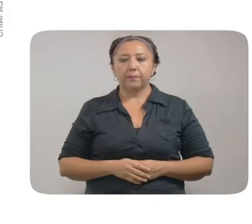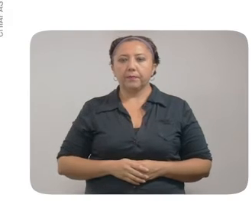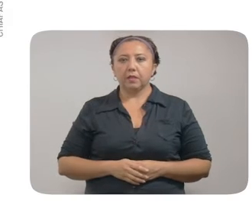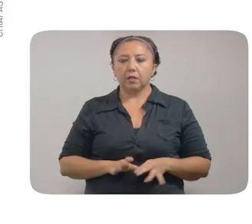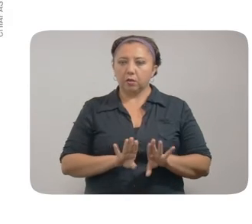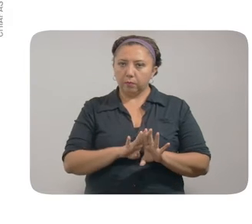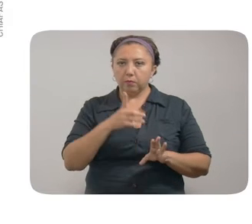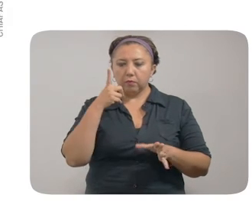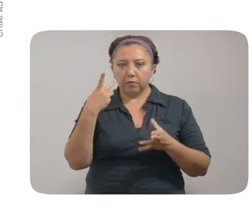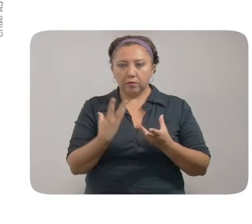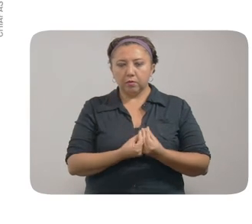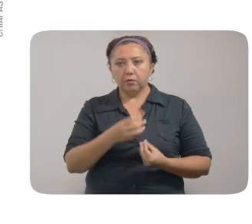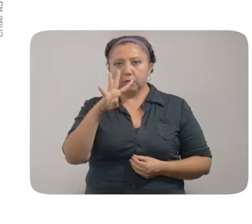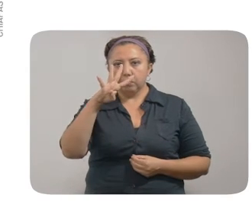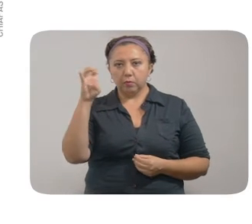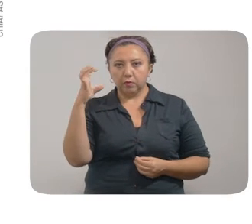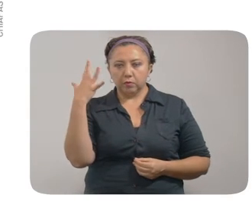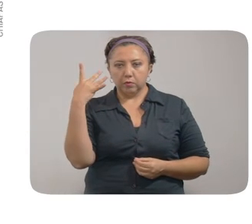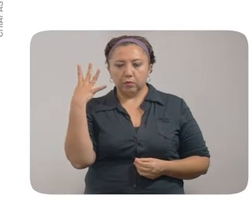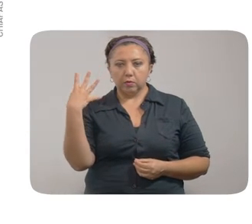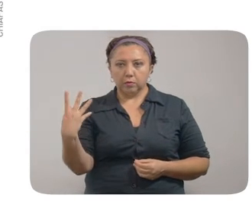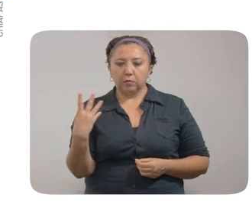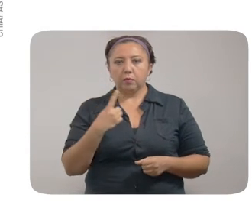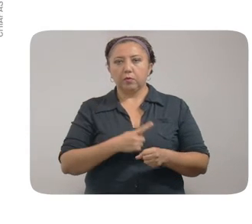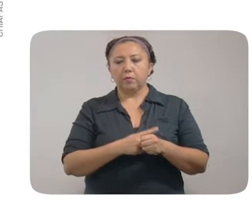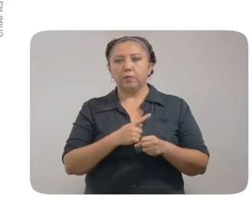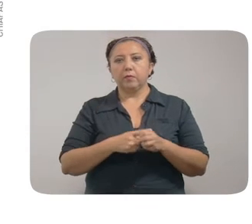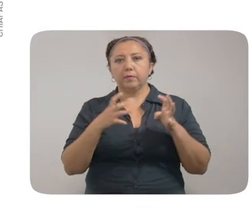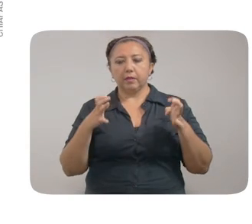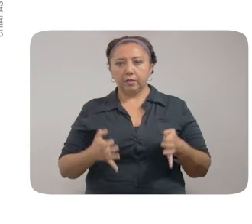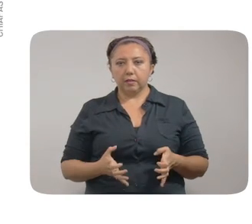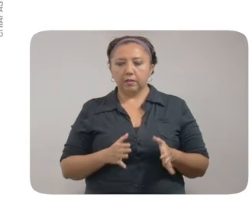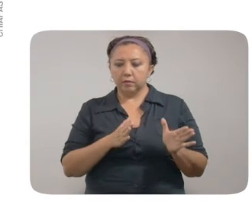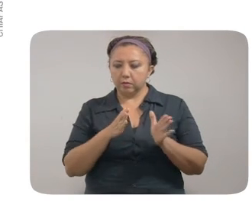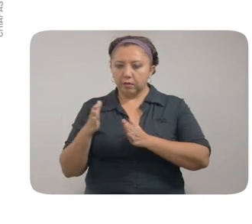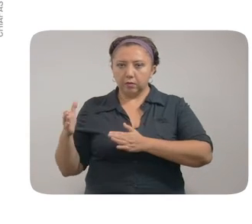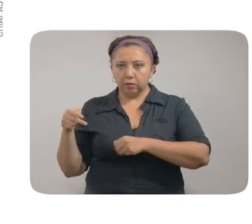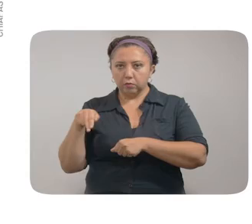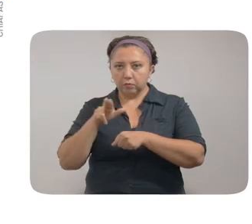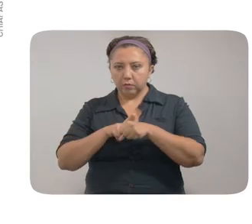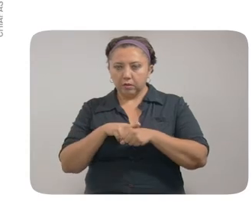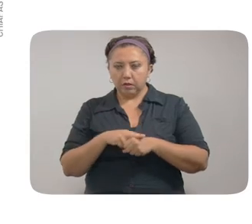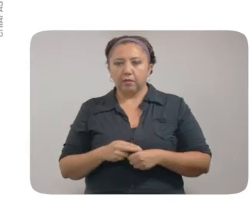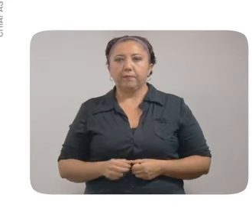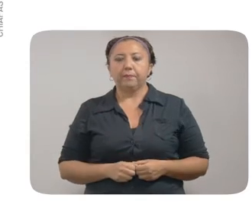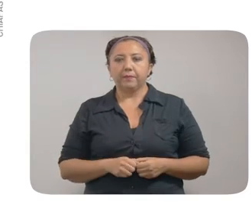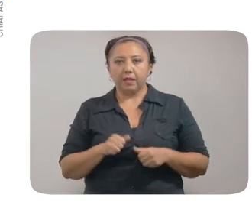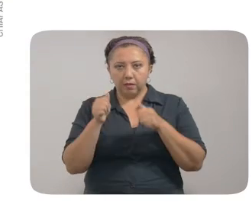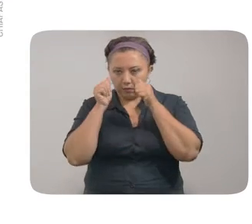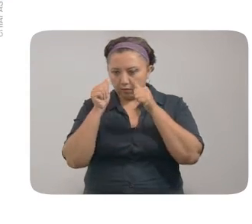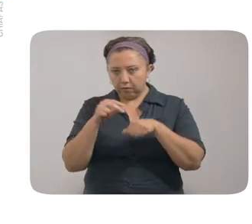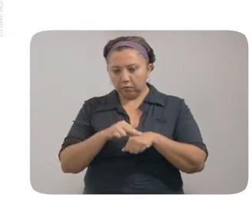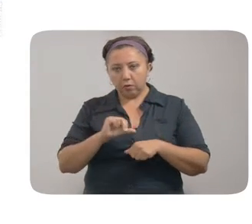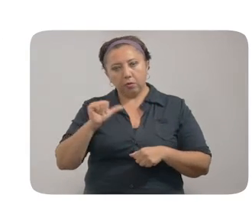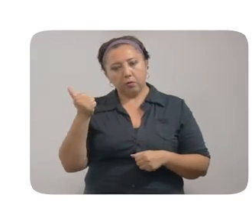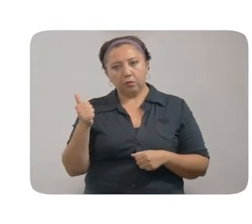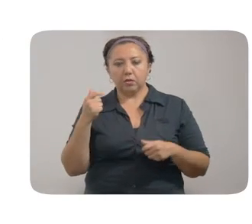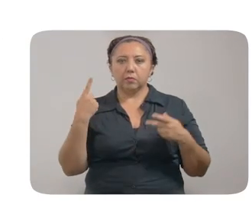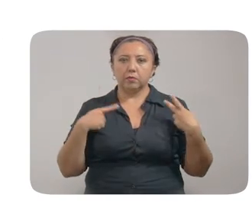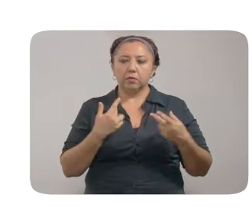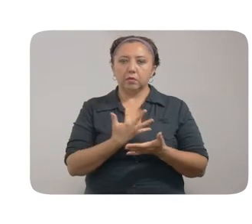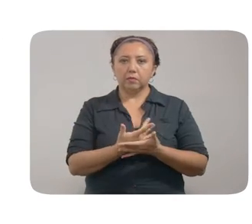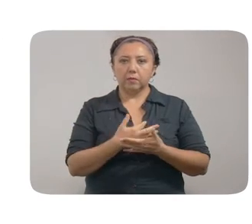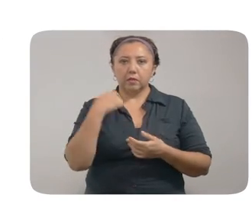Como ya mencionamos, 454 de los casos confirmados están hospitalizados y en aislamiento total. Hay otros pacientes